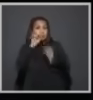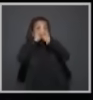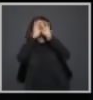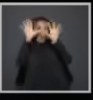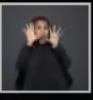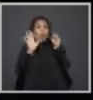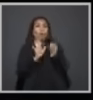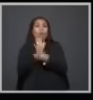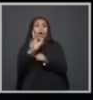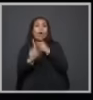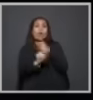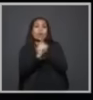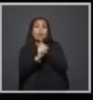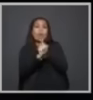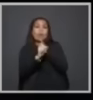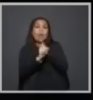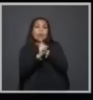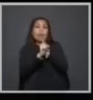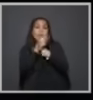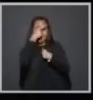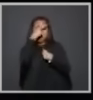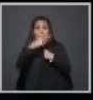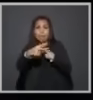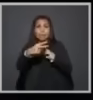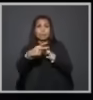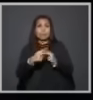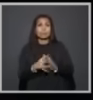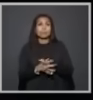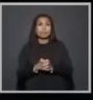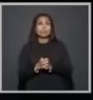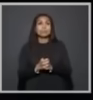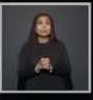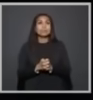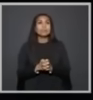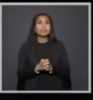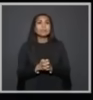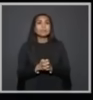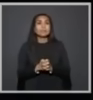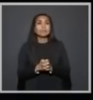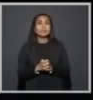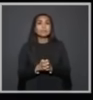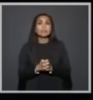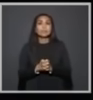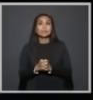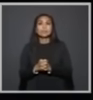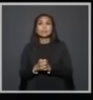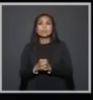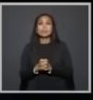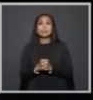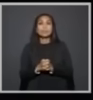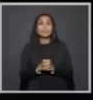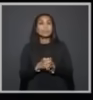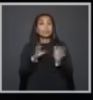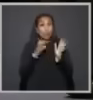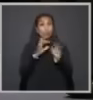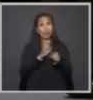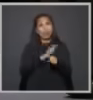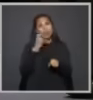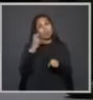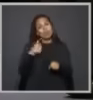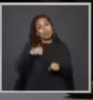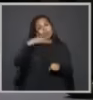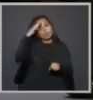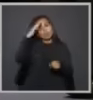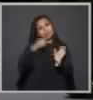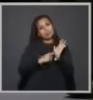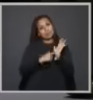la nación, por eso esto que expuse, de que el principal problema de México